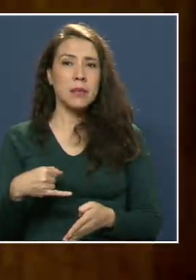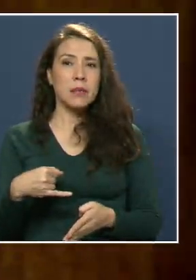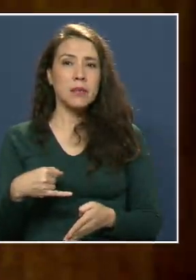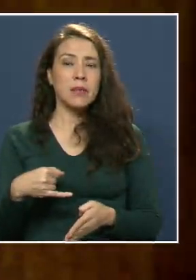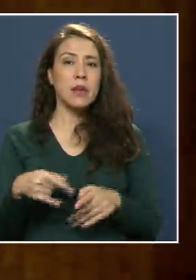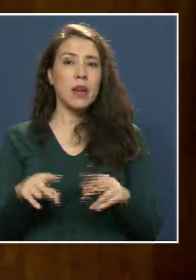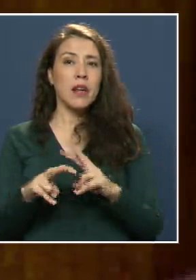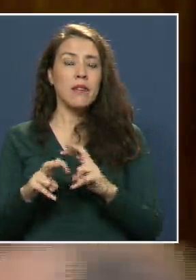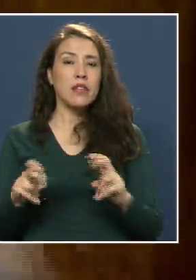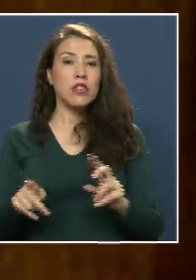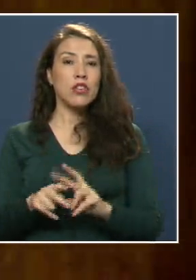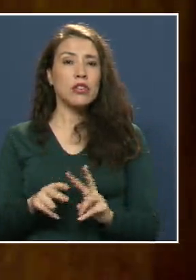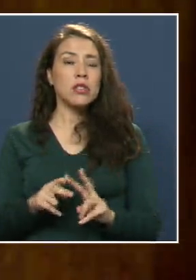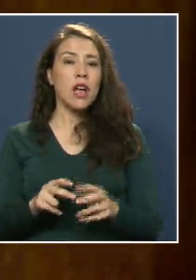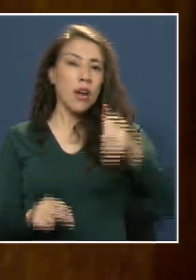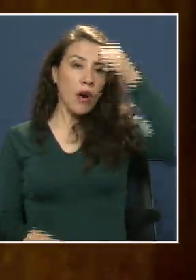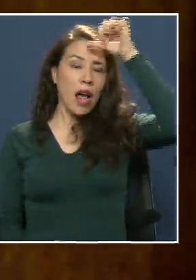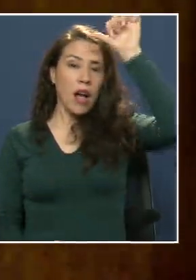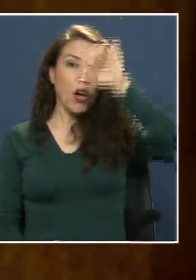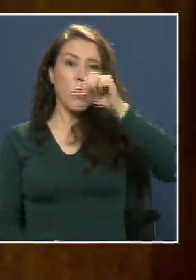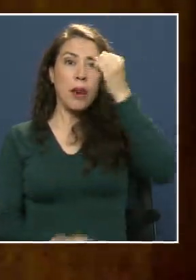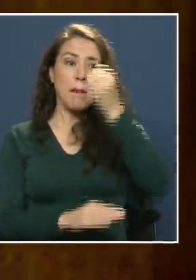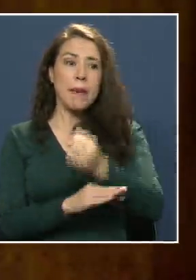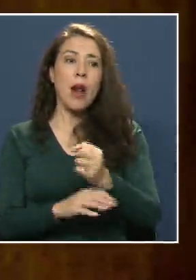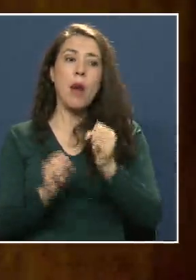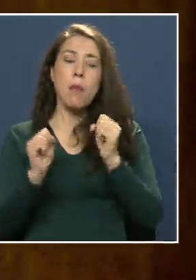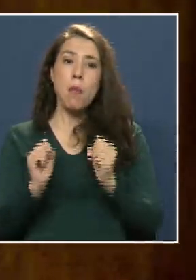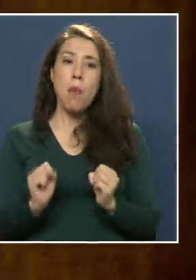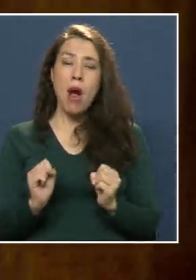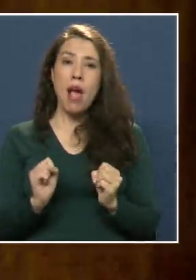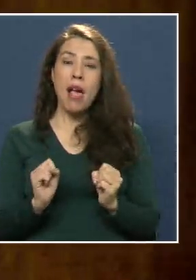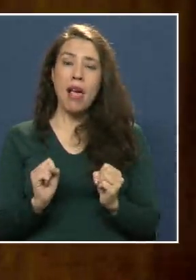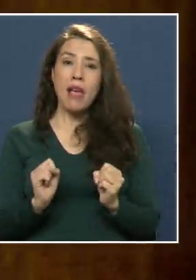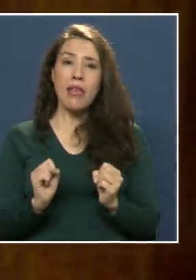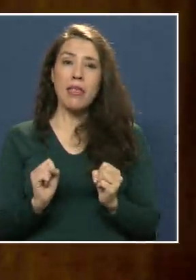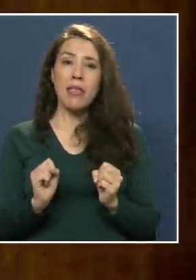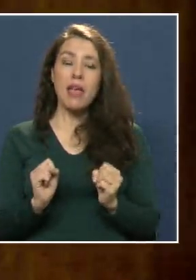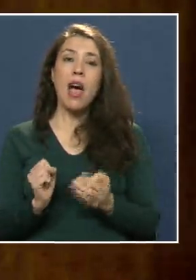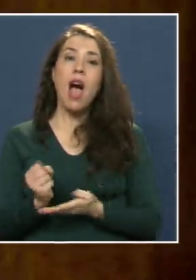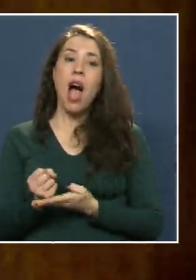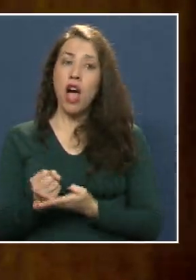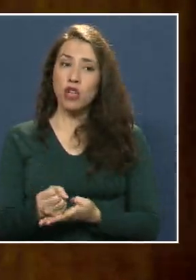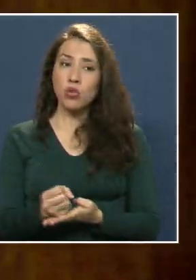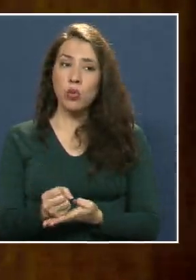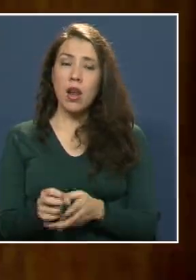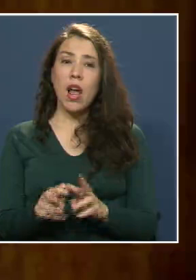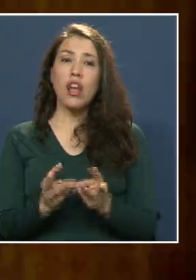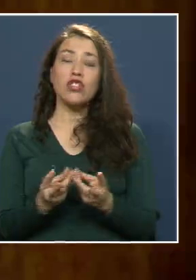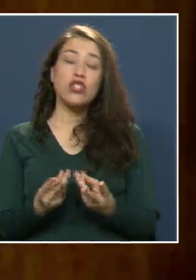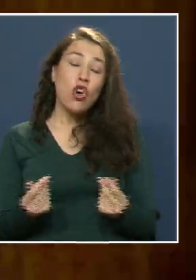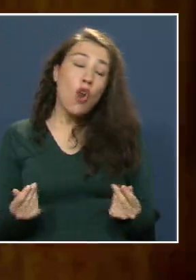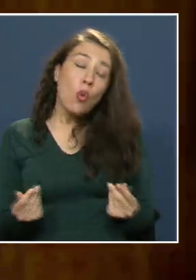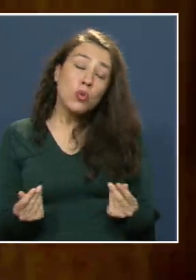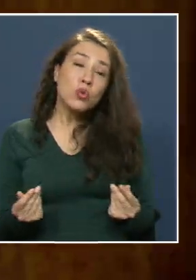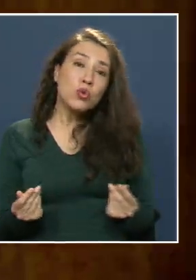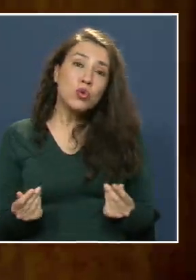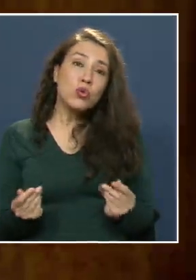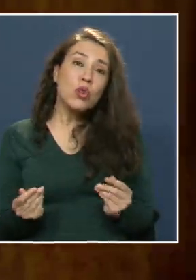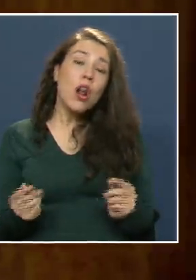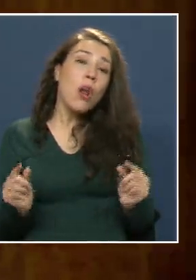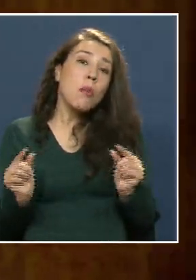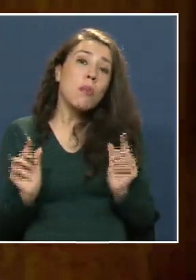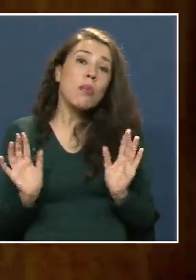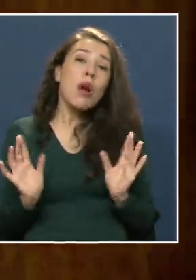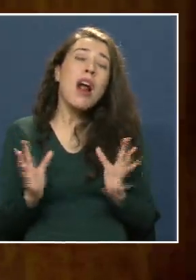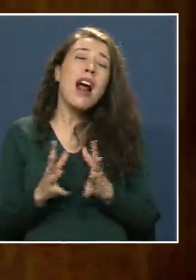investigación no se manifieste en una condena penal, podrán estos procedimientos ayudar a sanar de alguna manera el